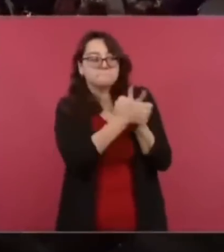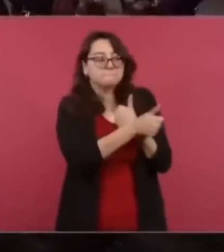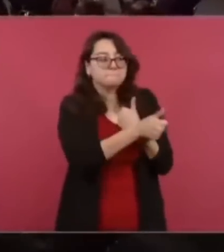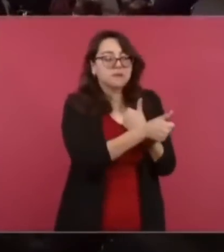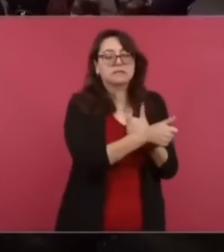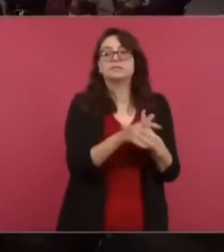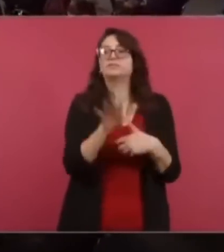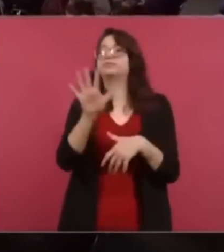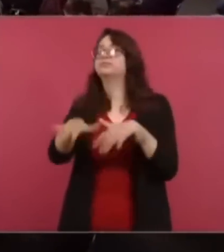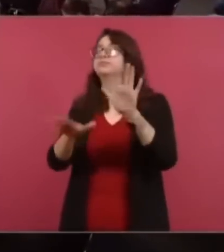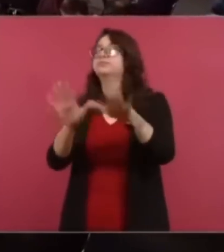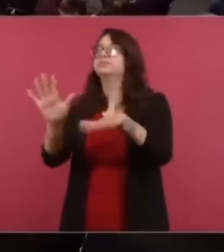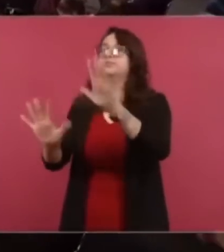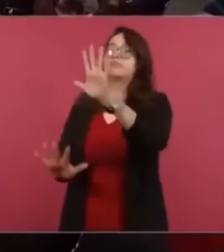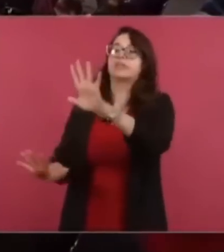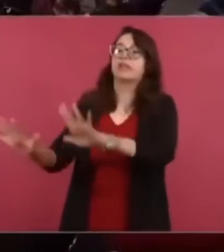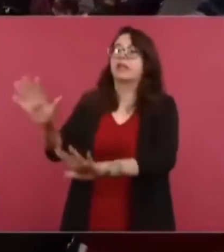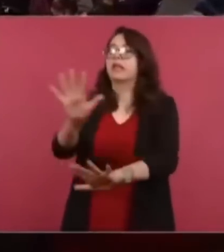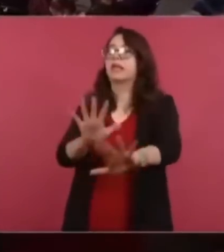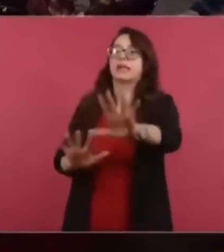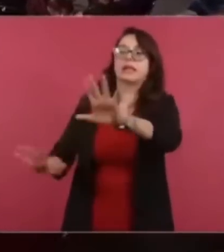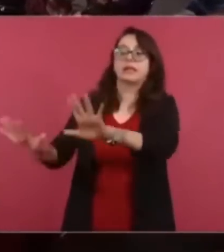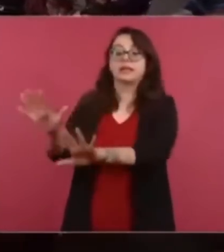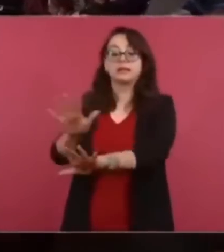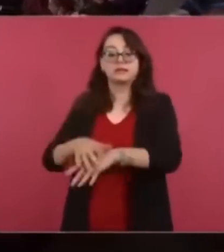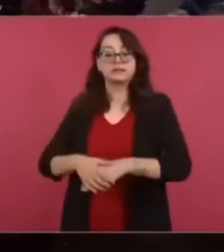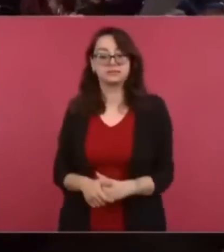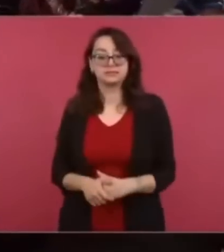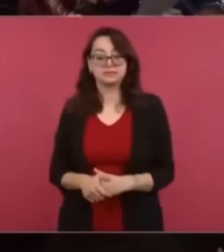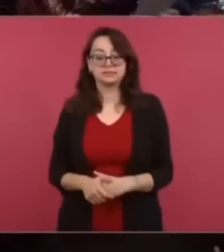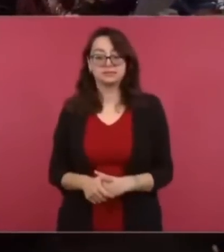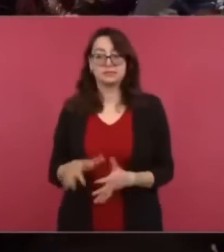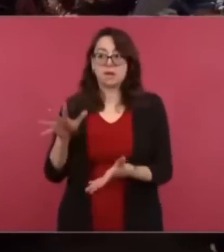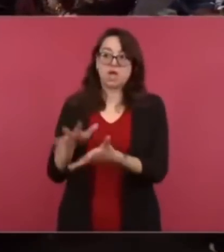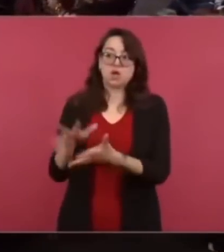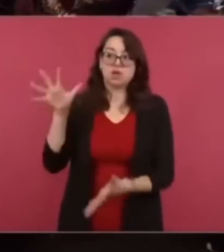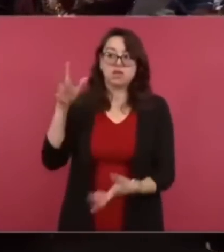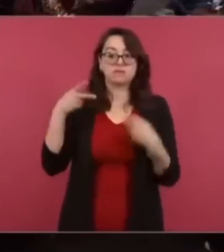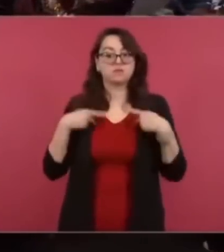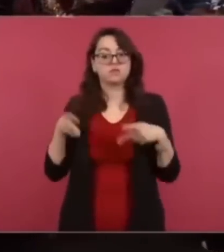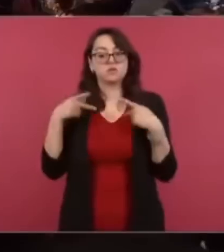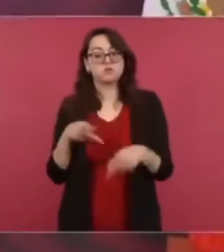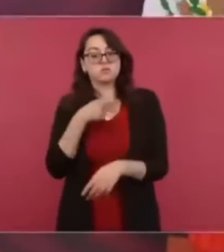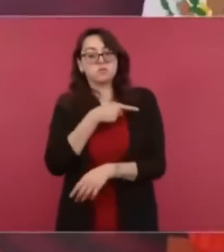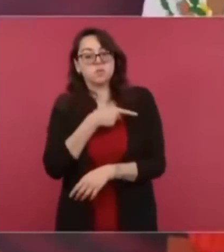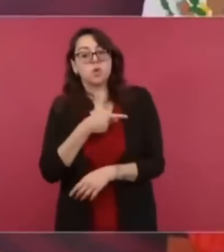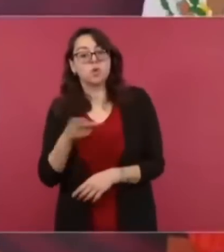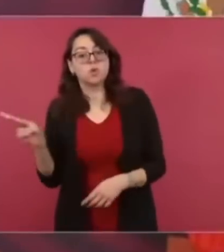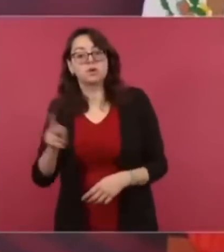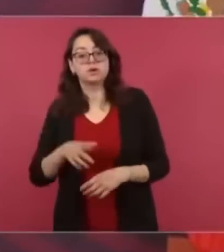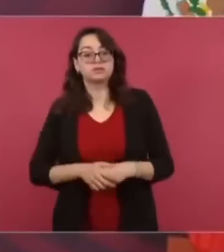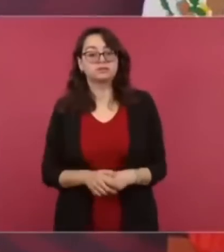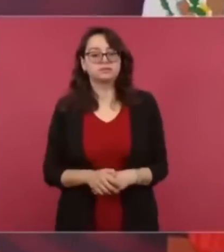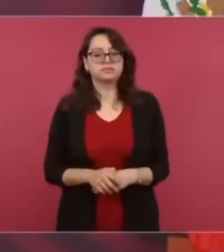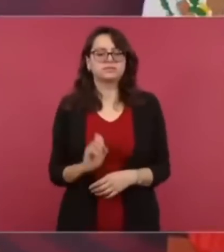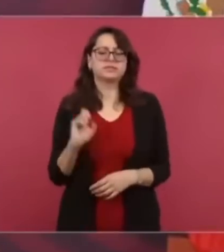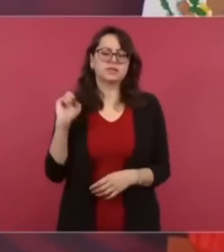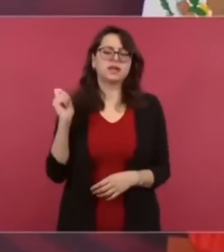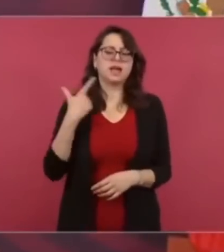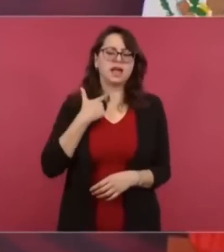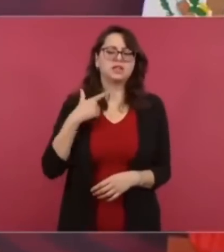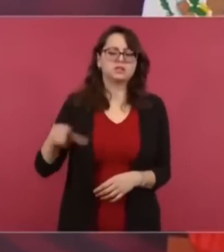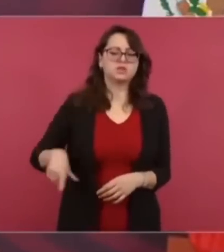padece de pobreza. Entonces, es entendible que exista